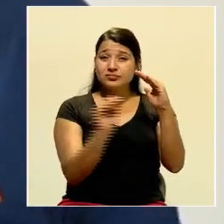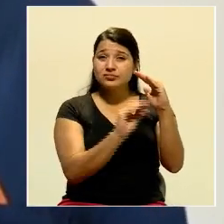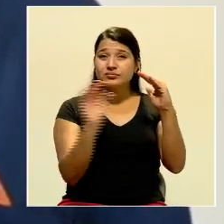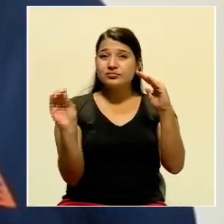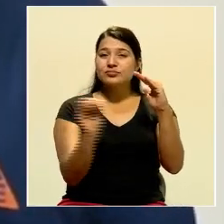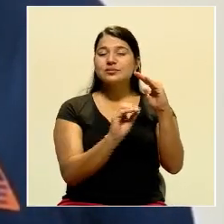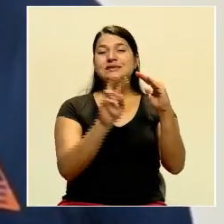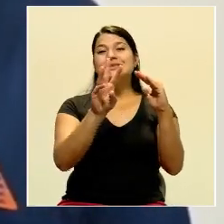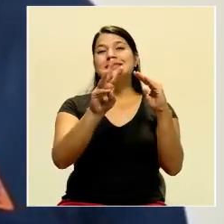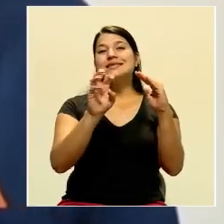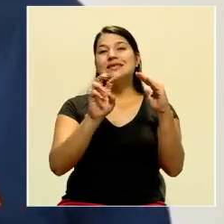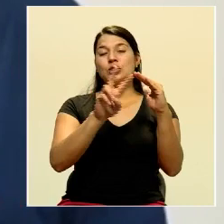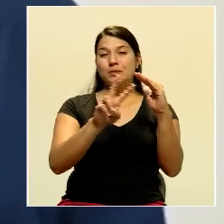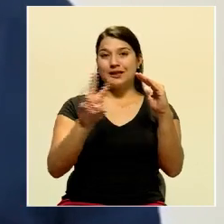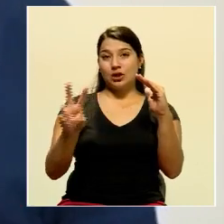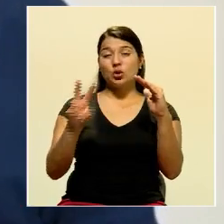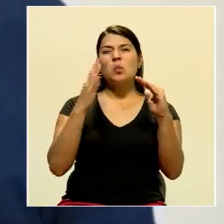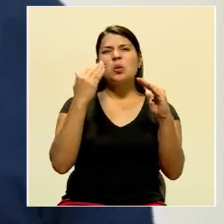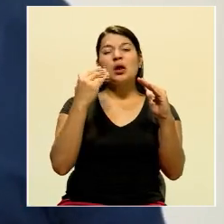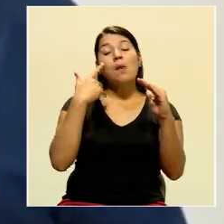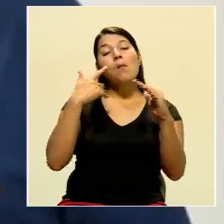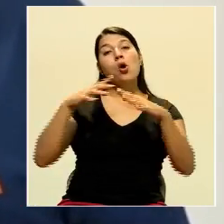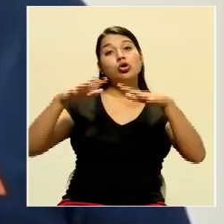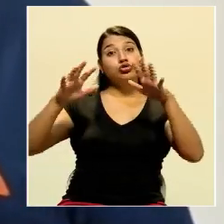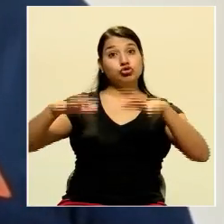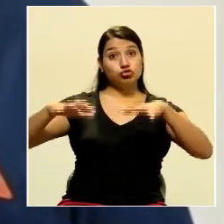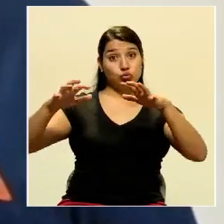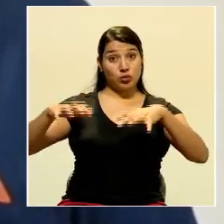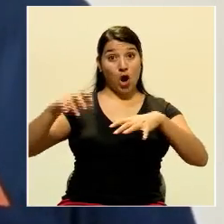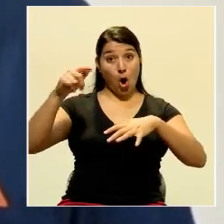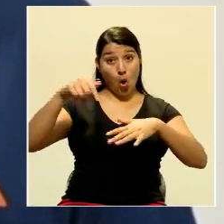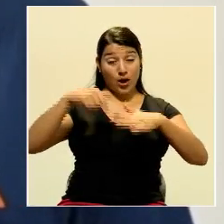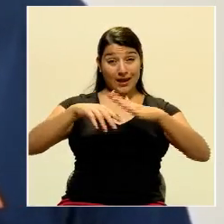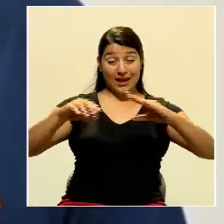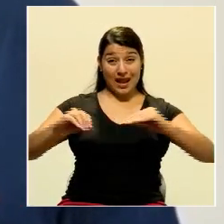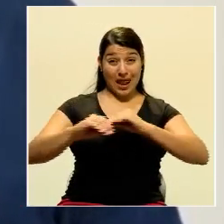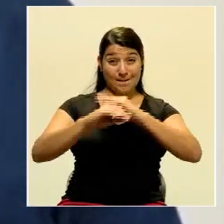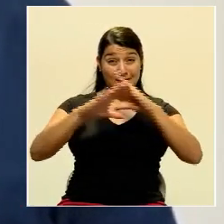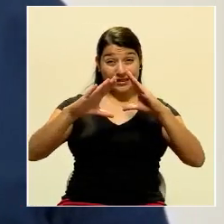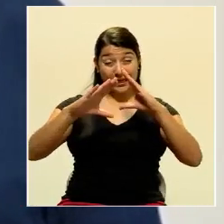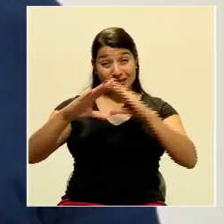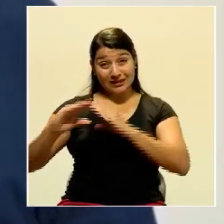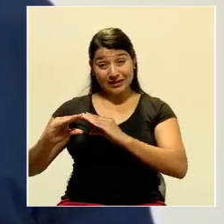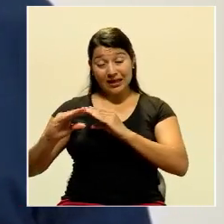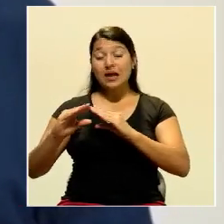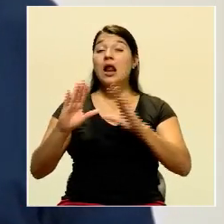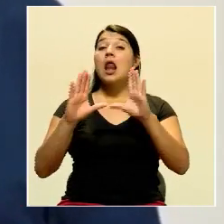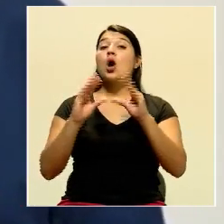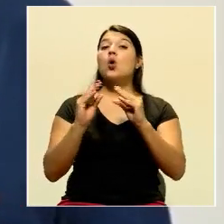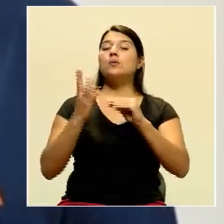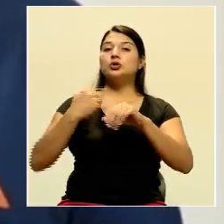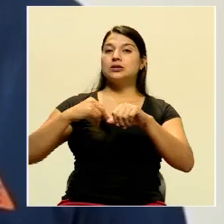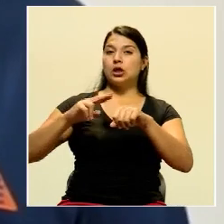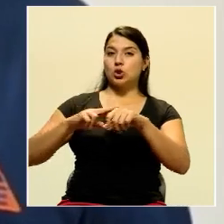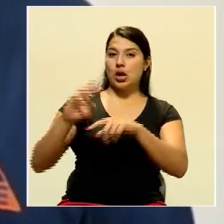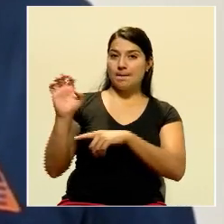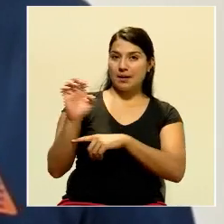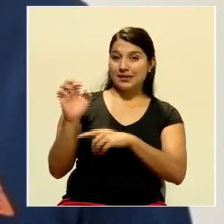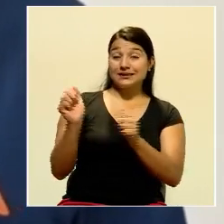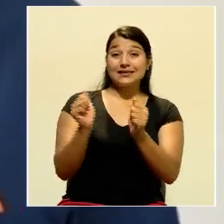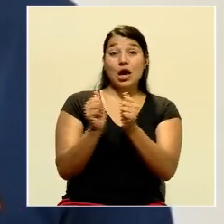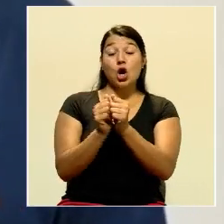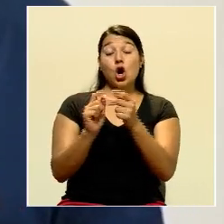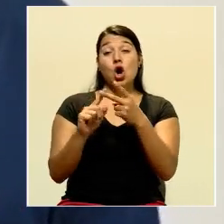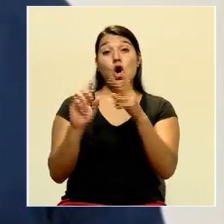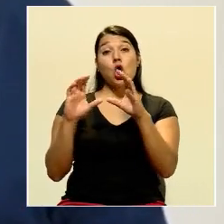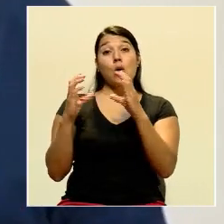en el Pacífico Norte de nuestro país. Durante horas de la mañana y primeras horas de la tarde, la Comisión Nacional de Emergencias, en conjunto con los comités